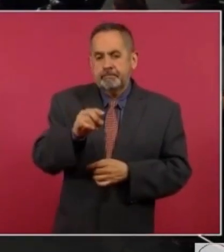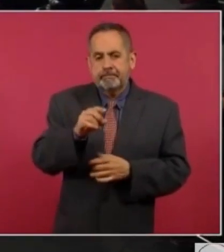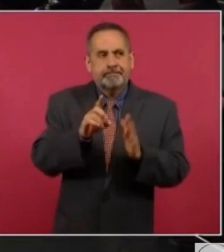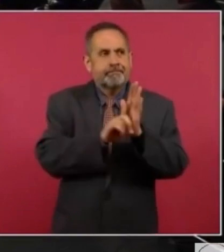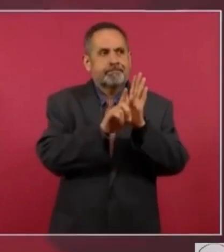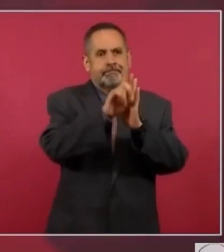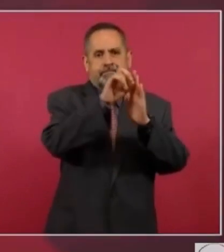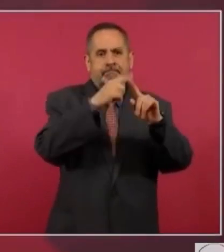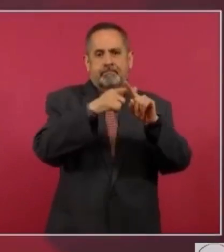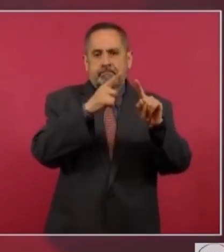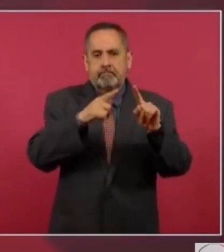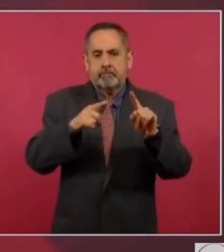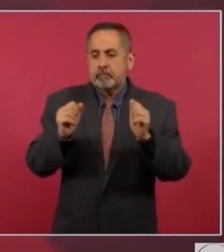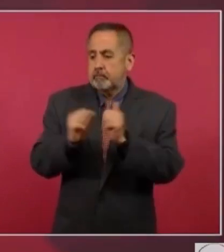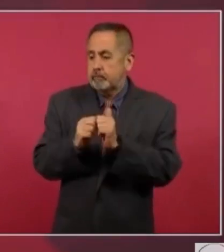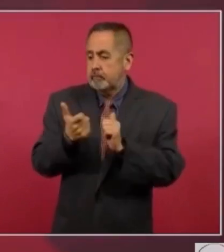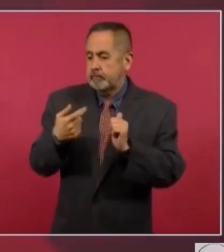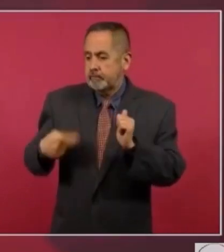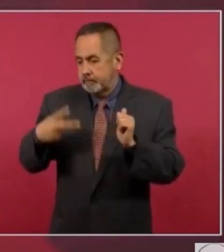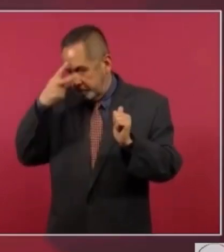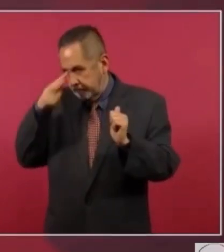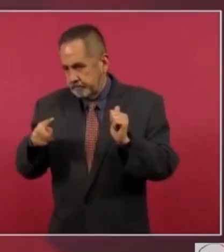en Miami, básicamente.